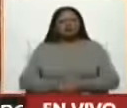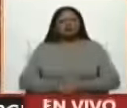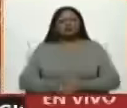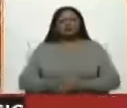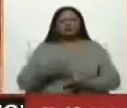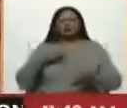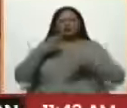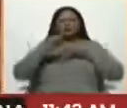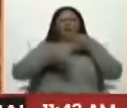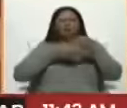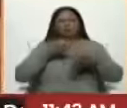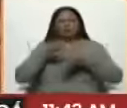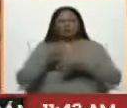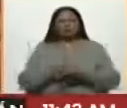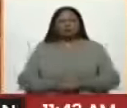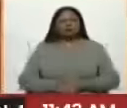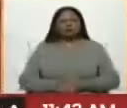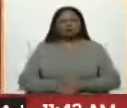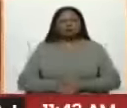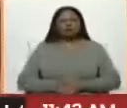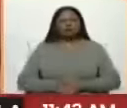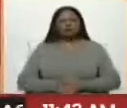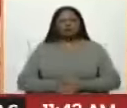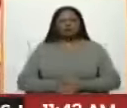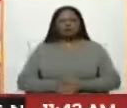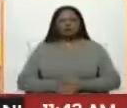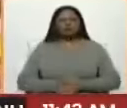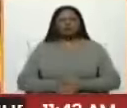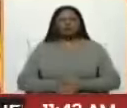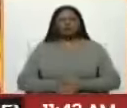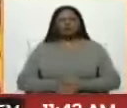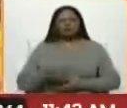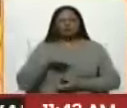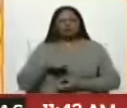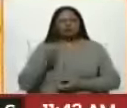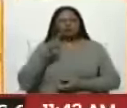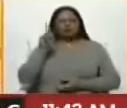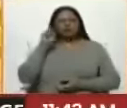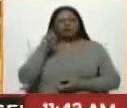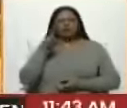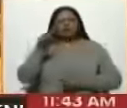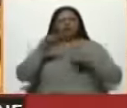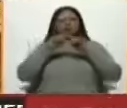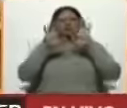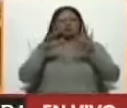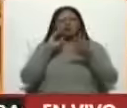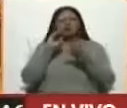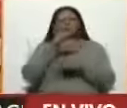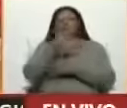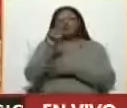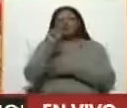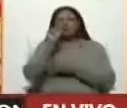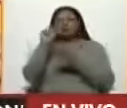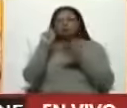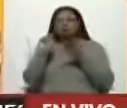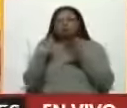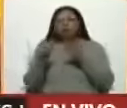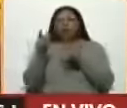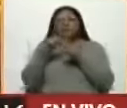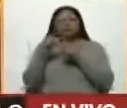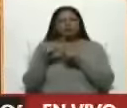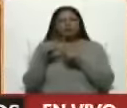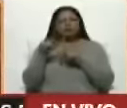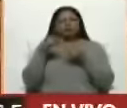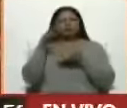Me explico. Nosotros no necesitamos un 1x10 donde yo ponga 50 personas y